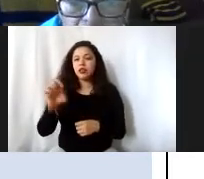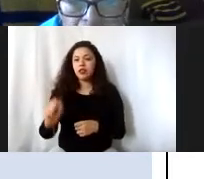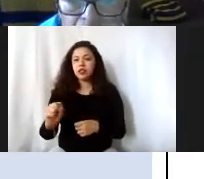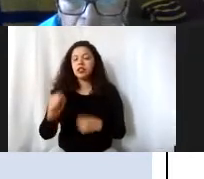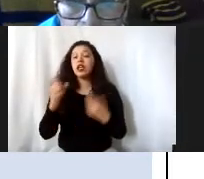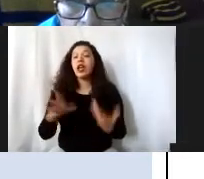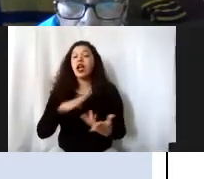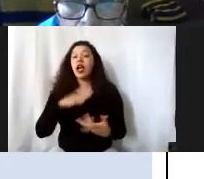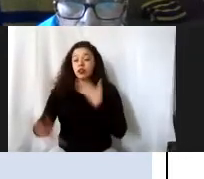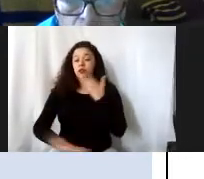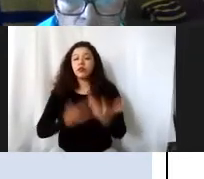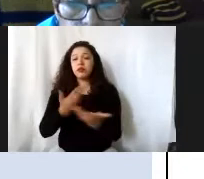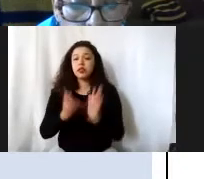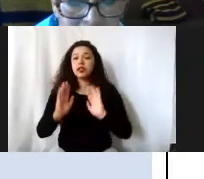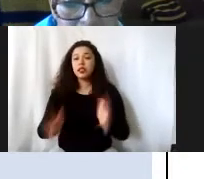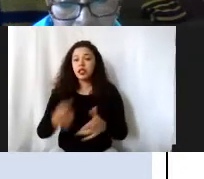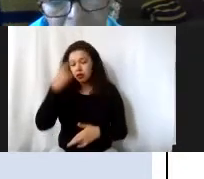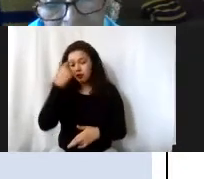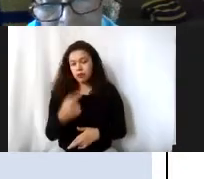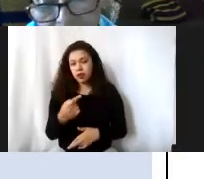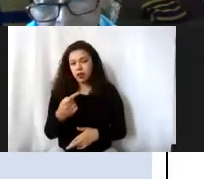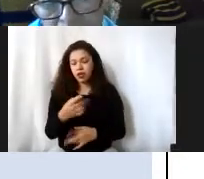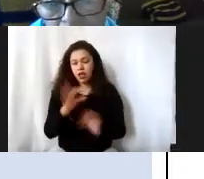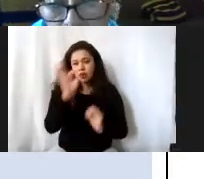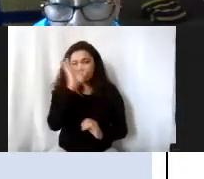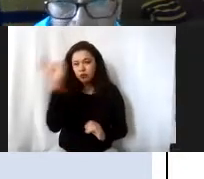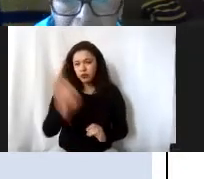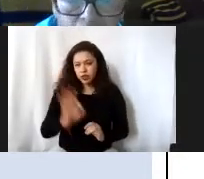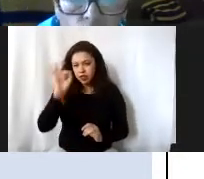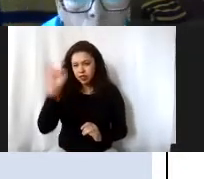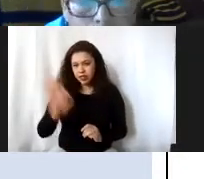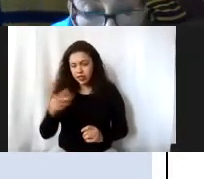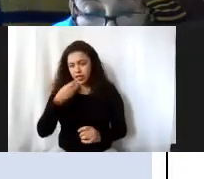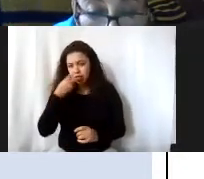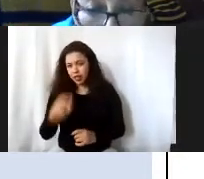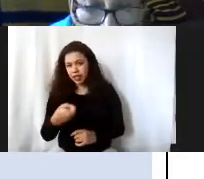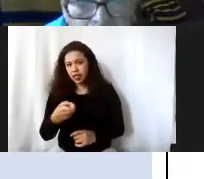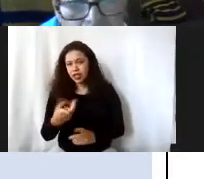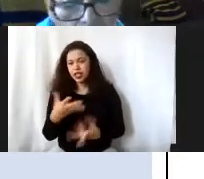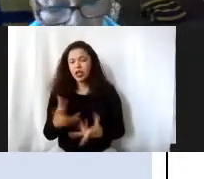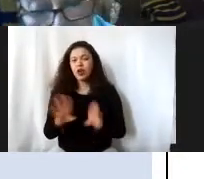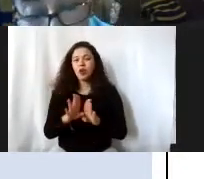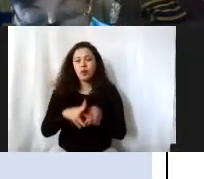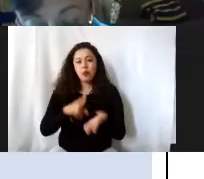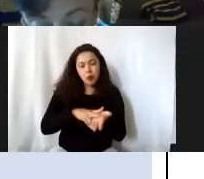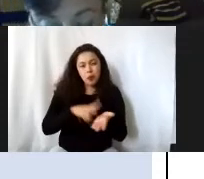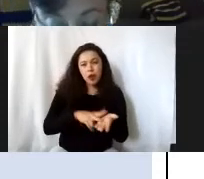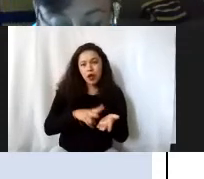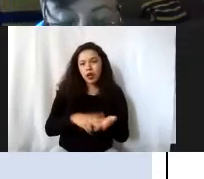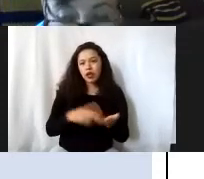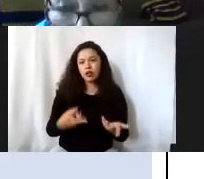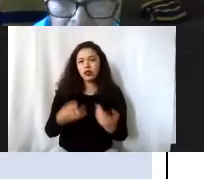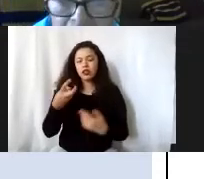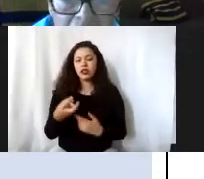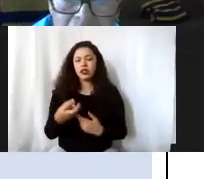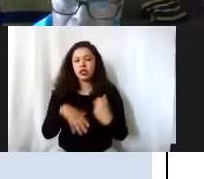propuesta de dar ciertos porcentajes, de dar cierto peso, que eso lo van a ver en